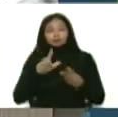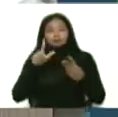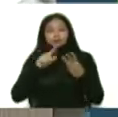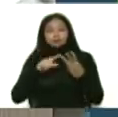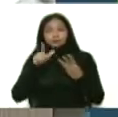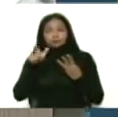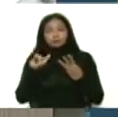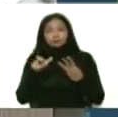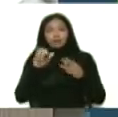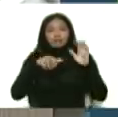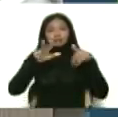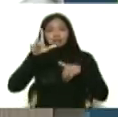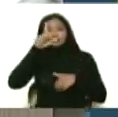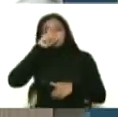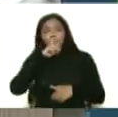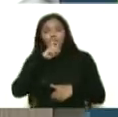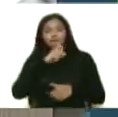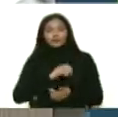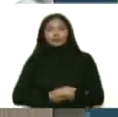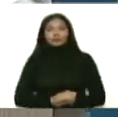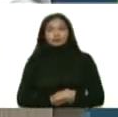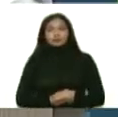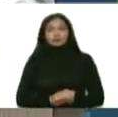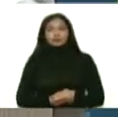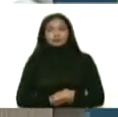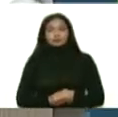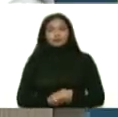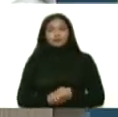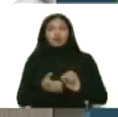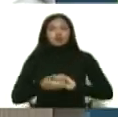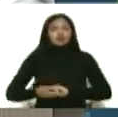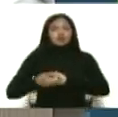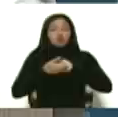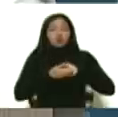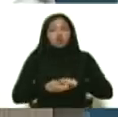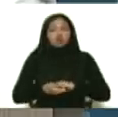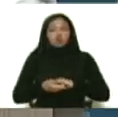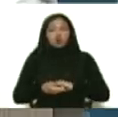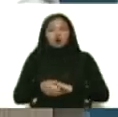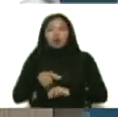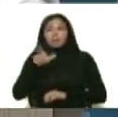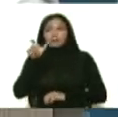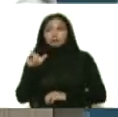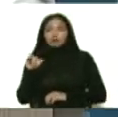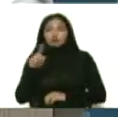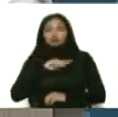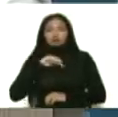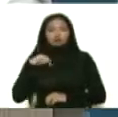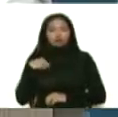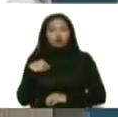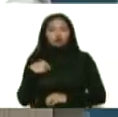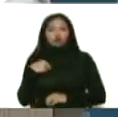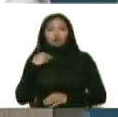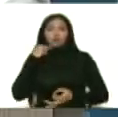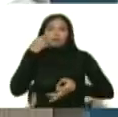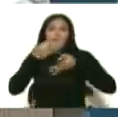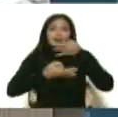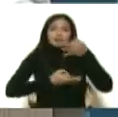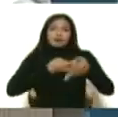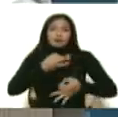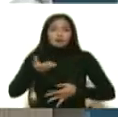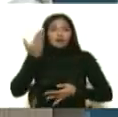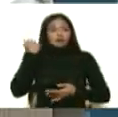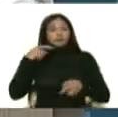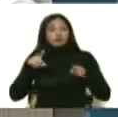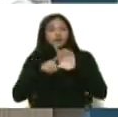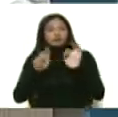de un menor de 13 años de edad que proviene del estado de Trujillo y es uno de los casos que hemos venido señalando en varias oportunidades que son